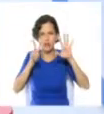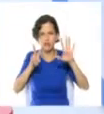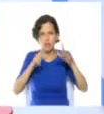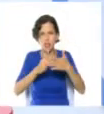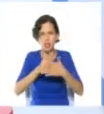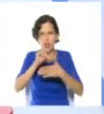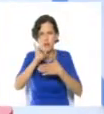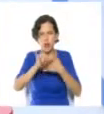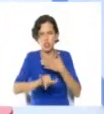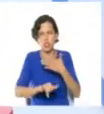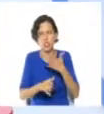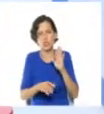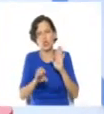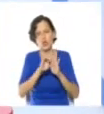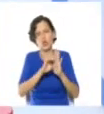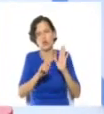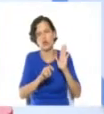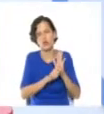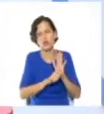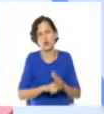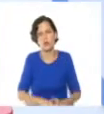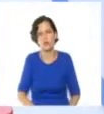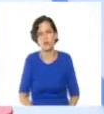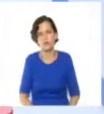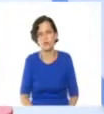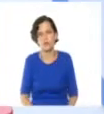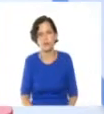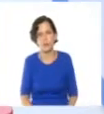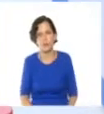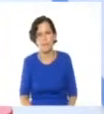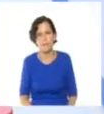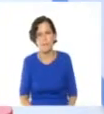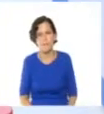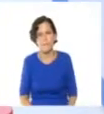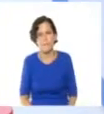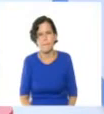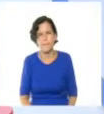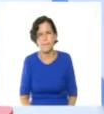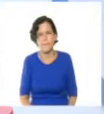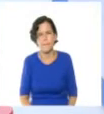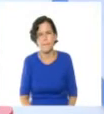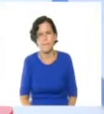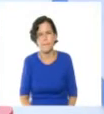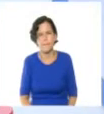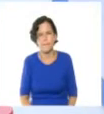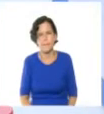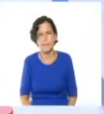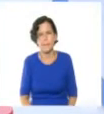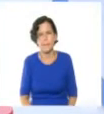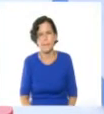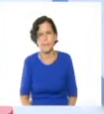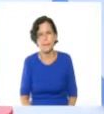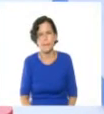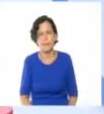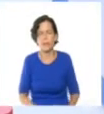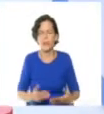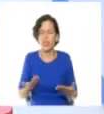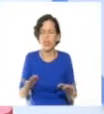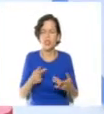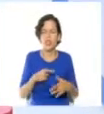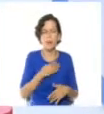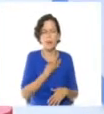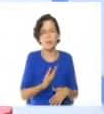proyectos de constitución. Queridos compañeros, queridos estudiantes que están en casa, es obvio porque el